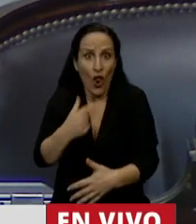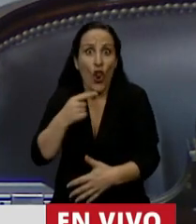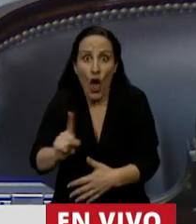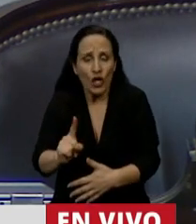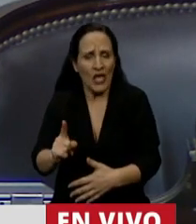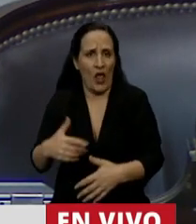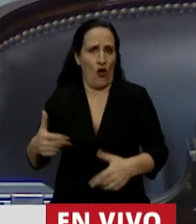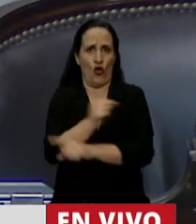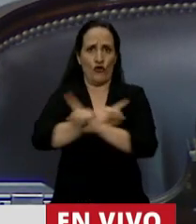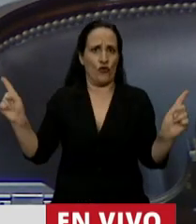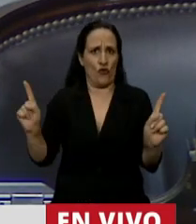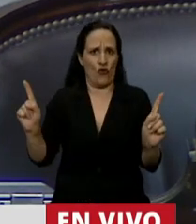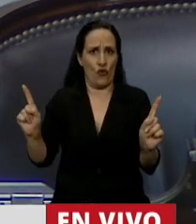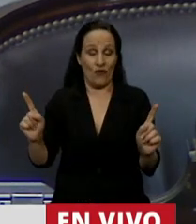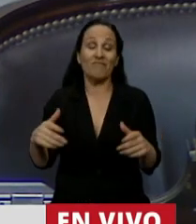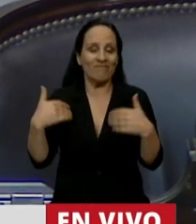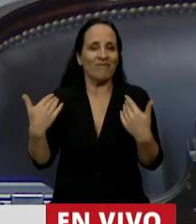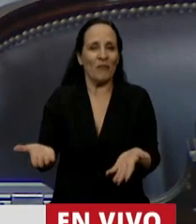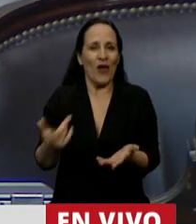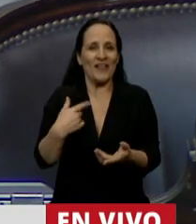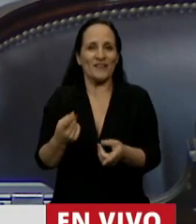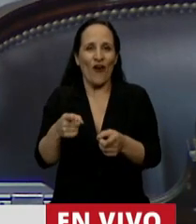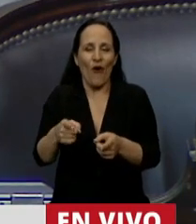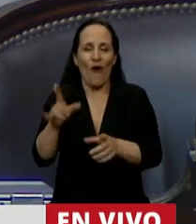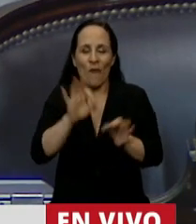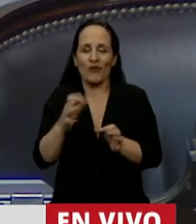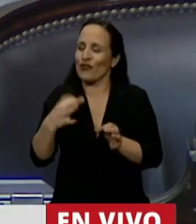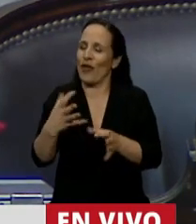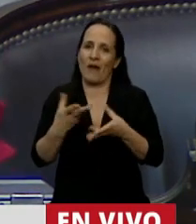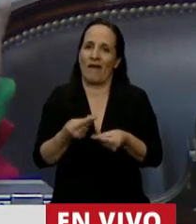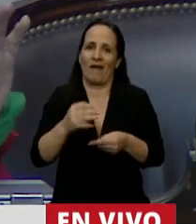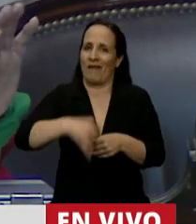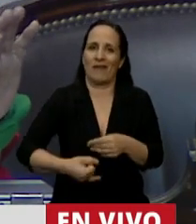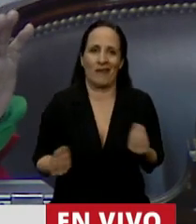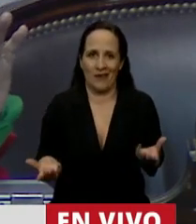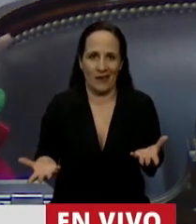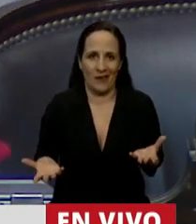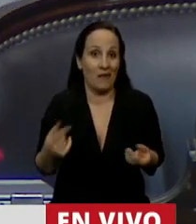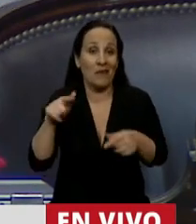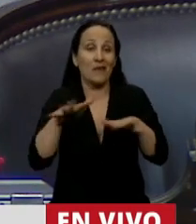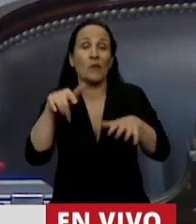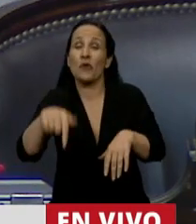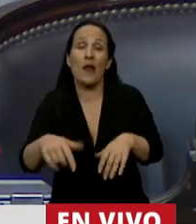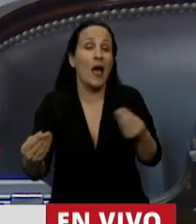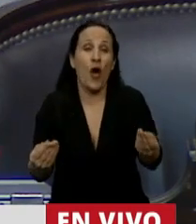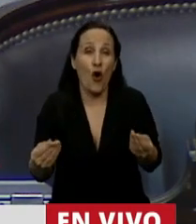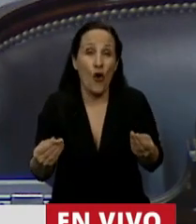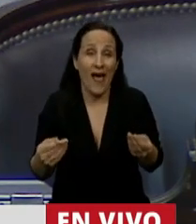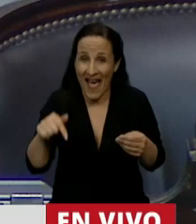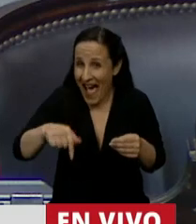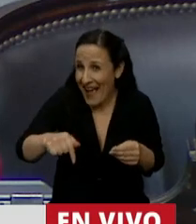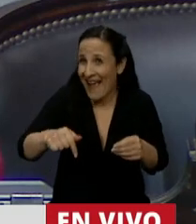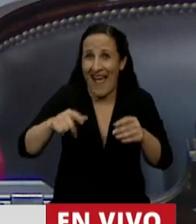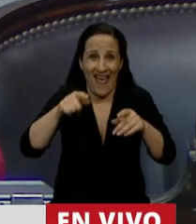embarazarnos por eso necesitamos acompañar este proyecto porque lo que está pasando ahora es que en este momento mientras en